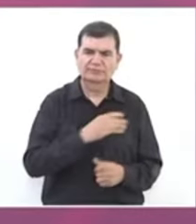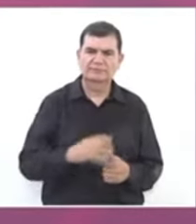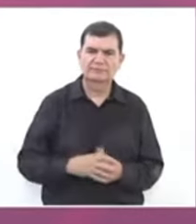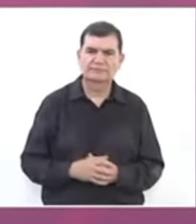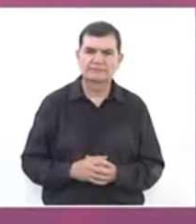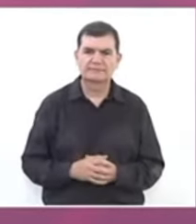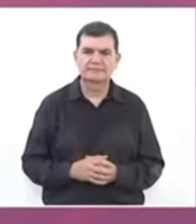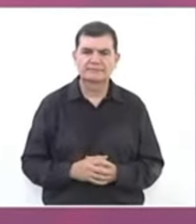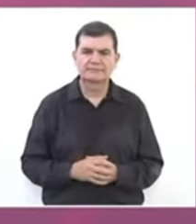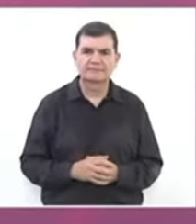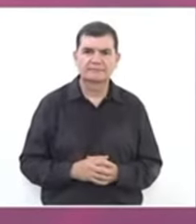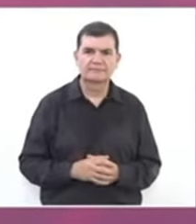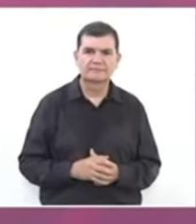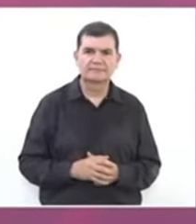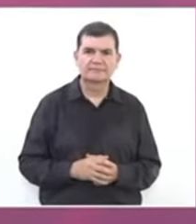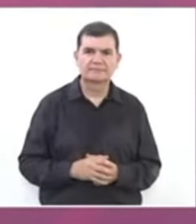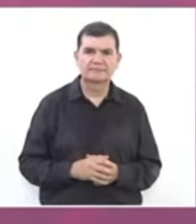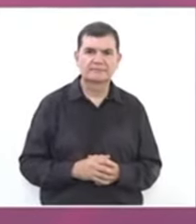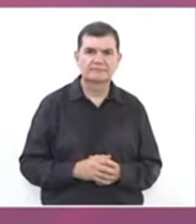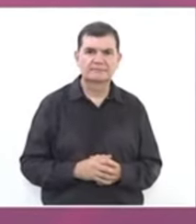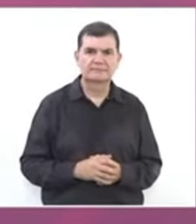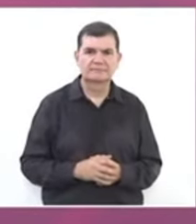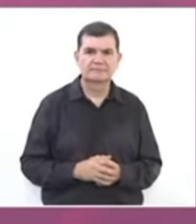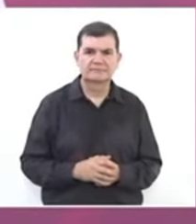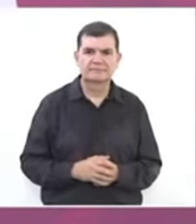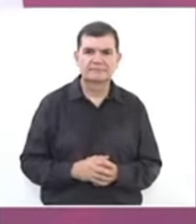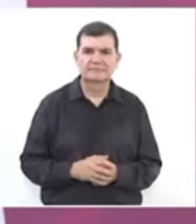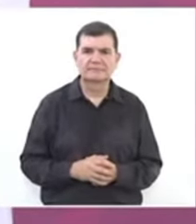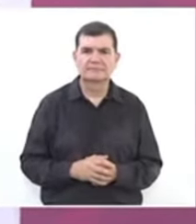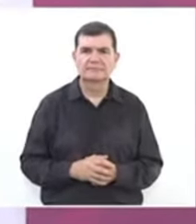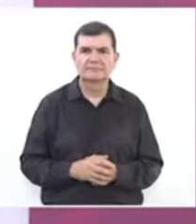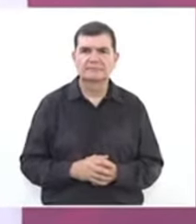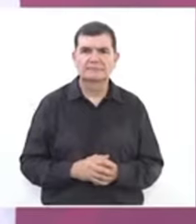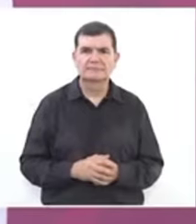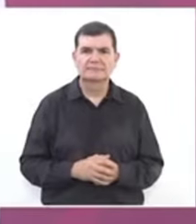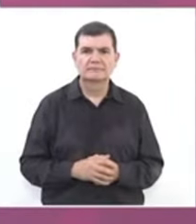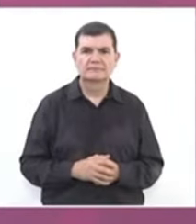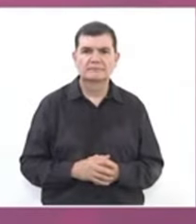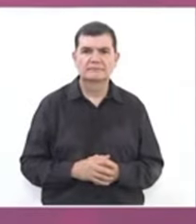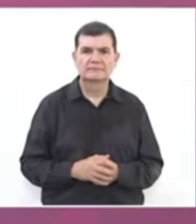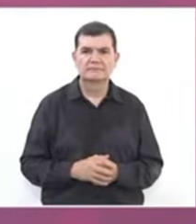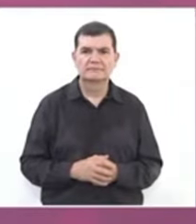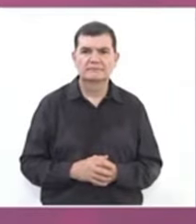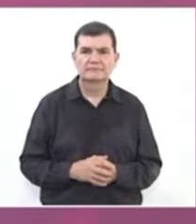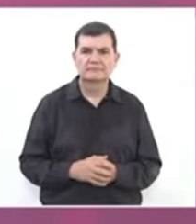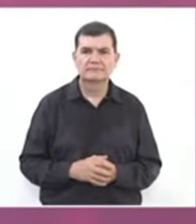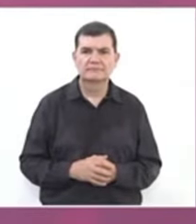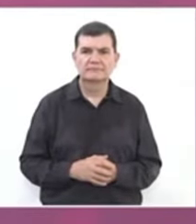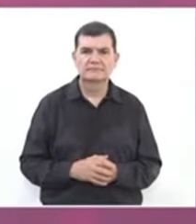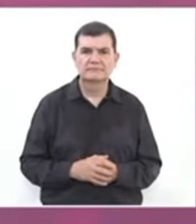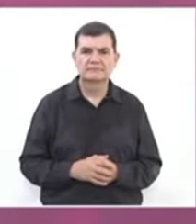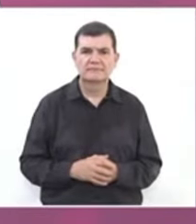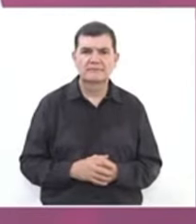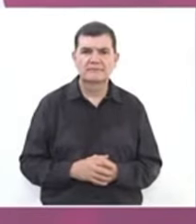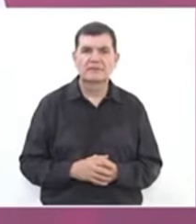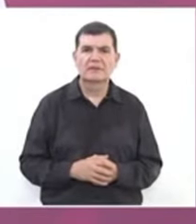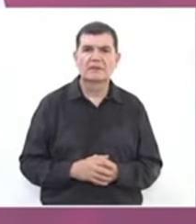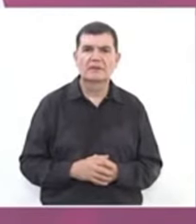Aplausos para el presidente. ¿De dónde nos estás viendo? ¿Sí? Tuvo problemas de salud muy fuertes. Porque